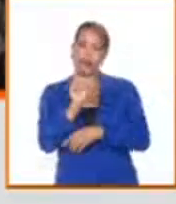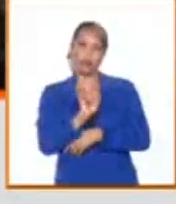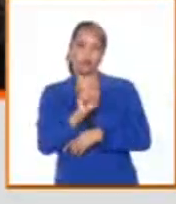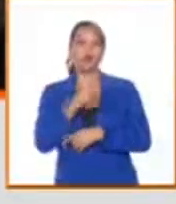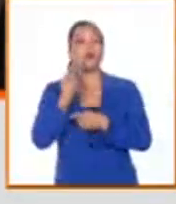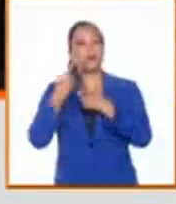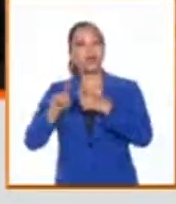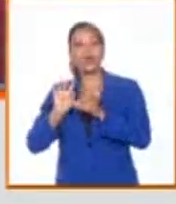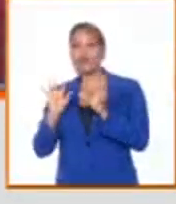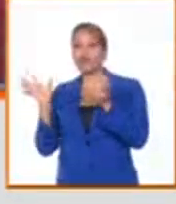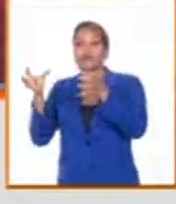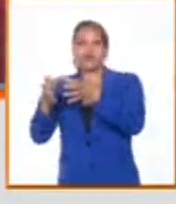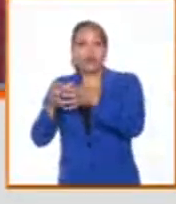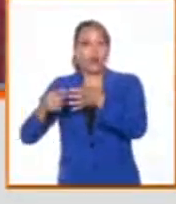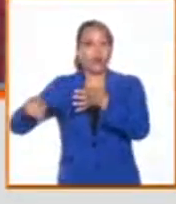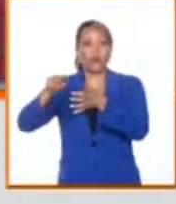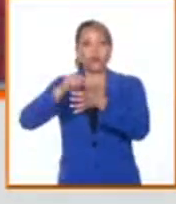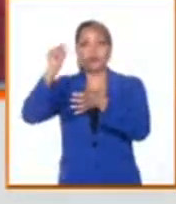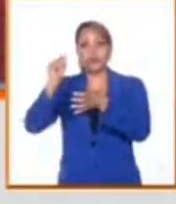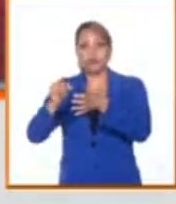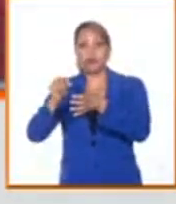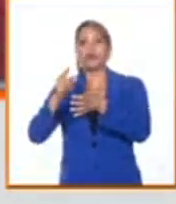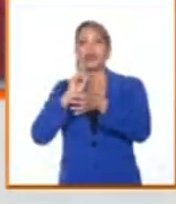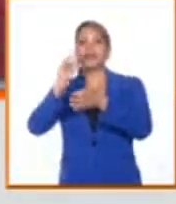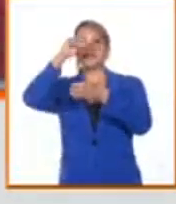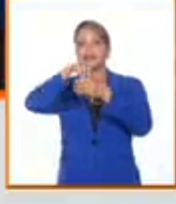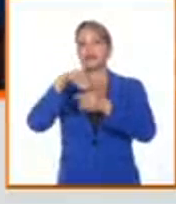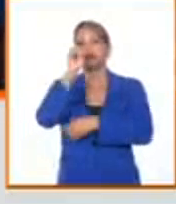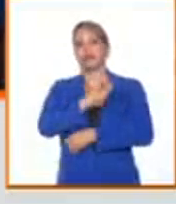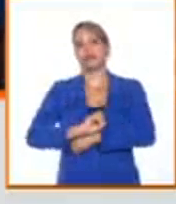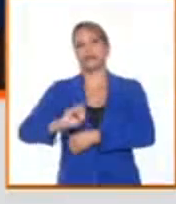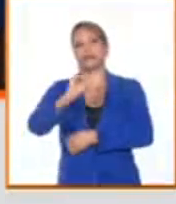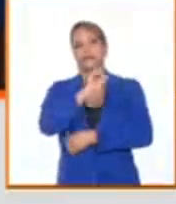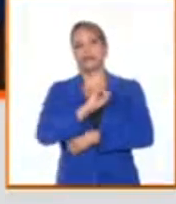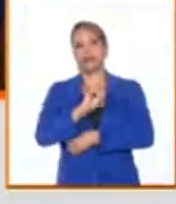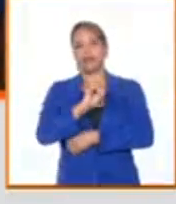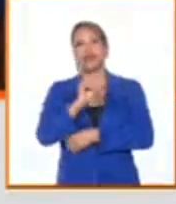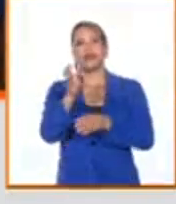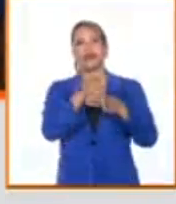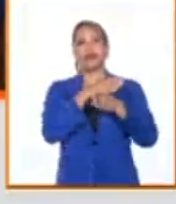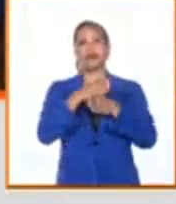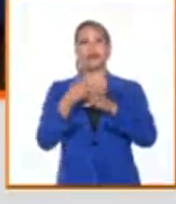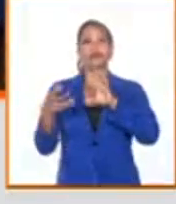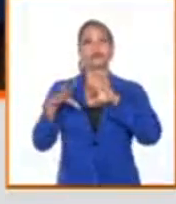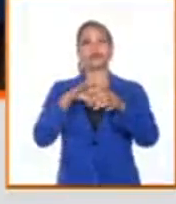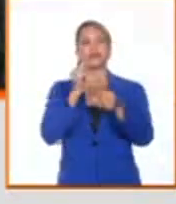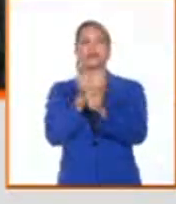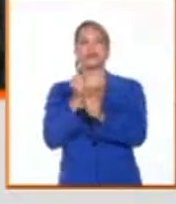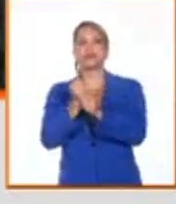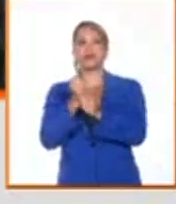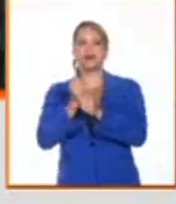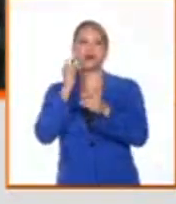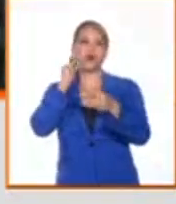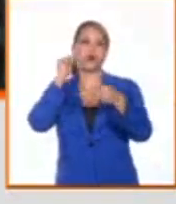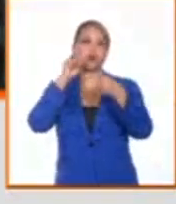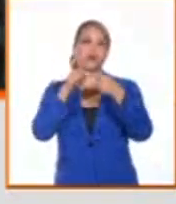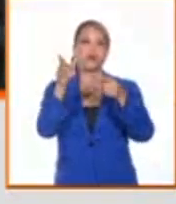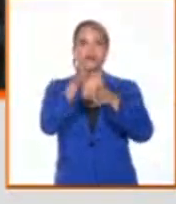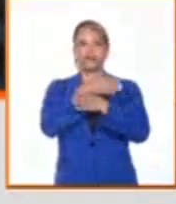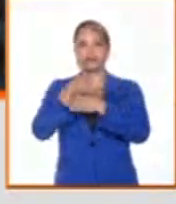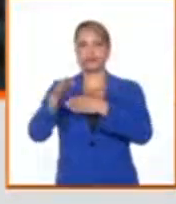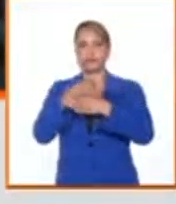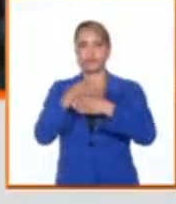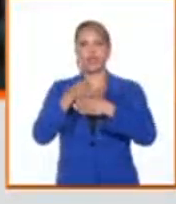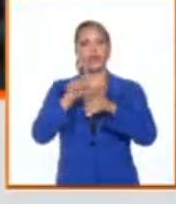movemos en este ámbito de las organizaciones que tienen los más diversos matices y los más diversos objetivos. Y por eso